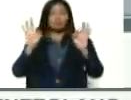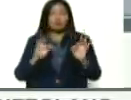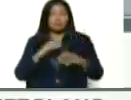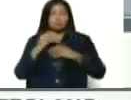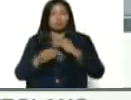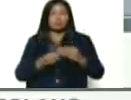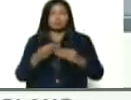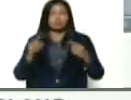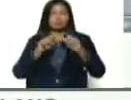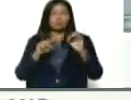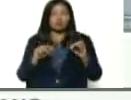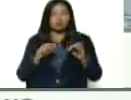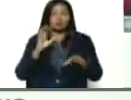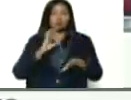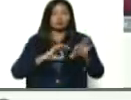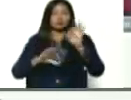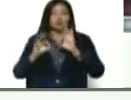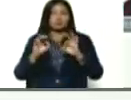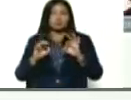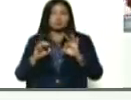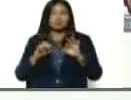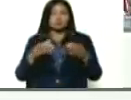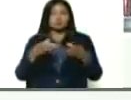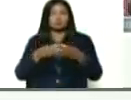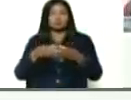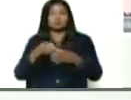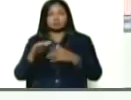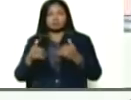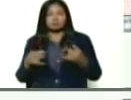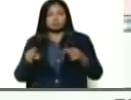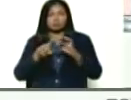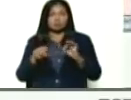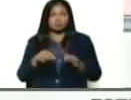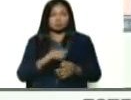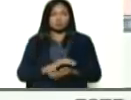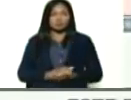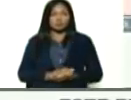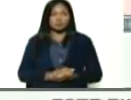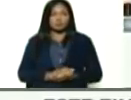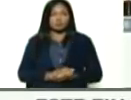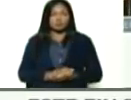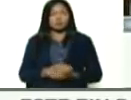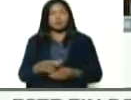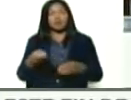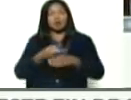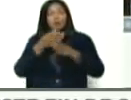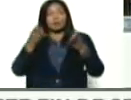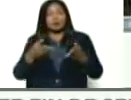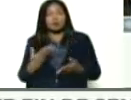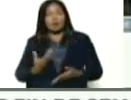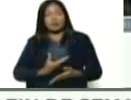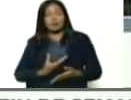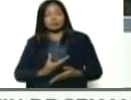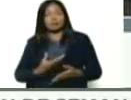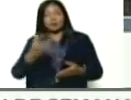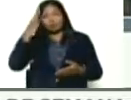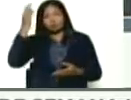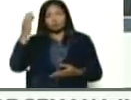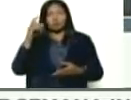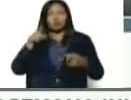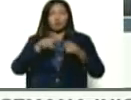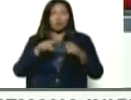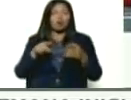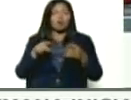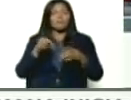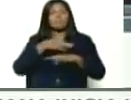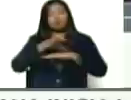la selección de los candidatos y candidatas para gobernaciones alcaldías consejos legislativos y